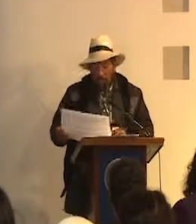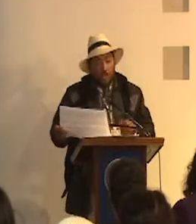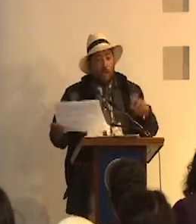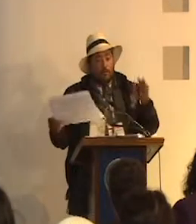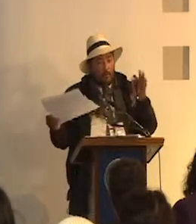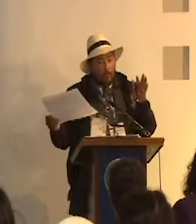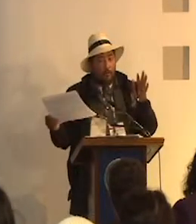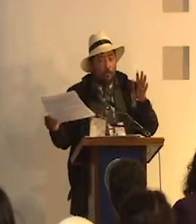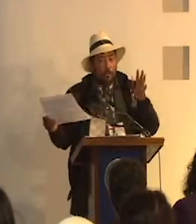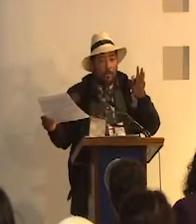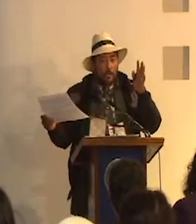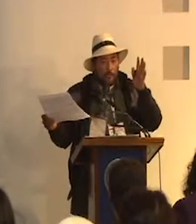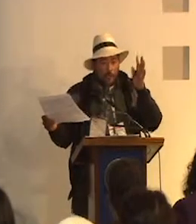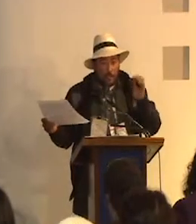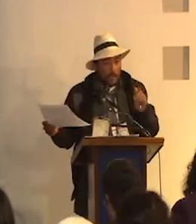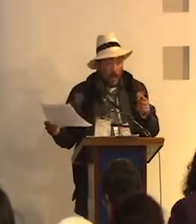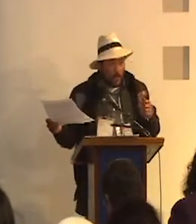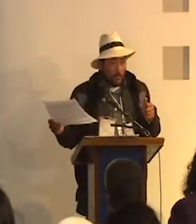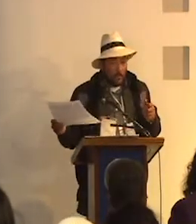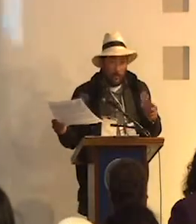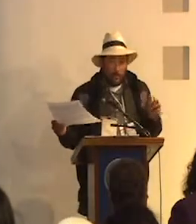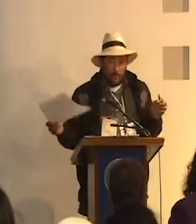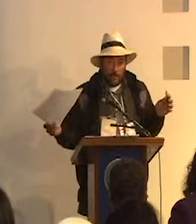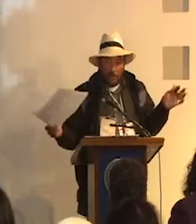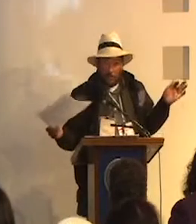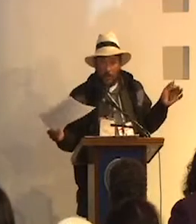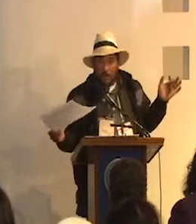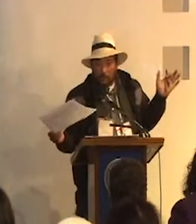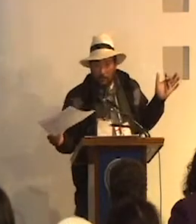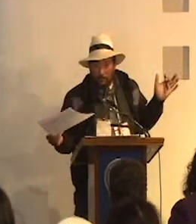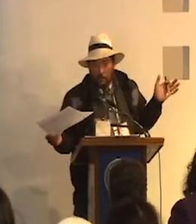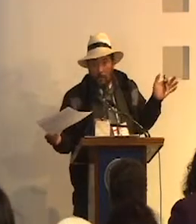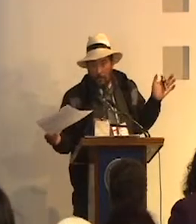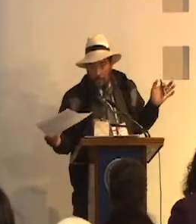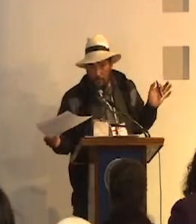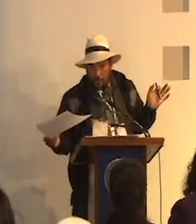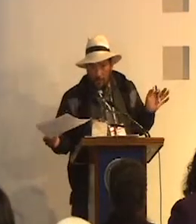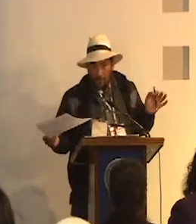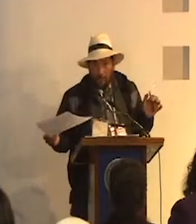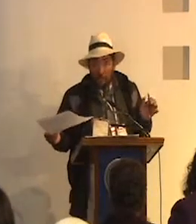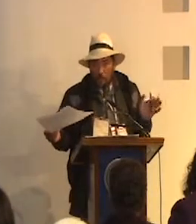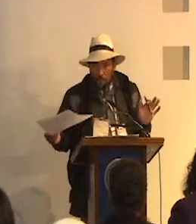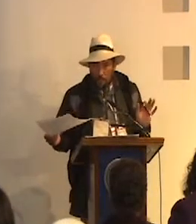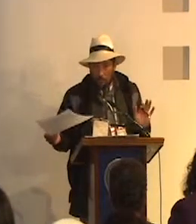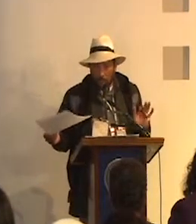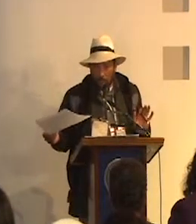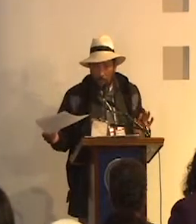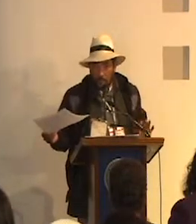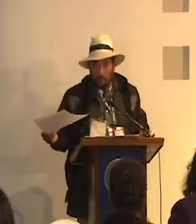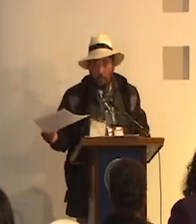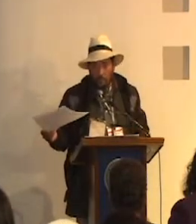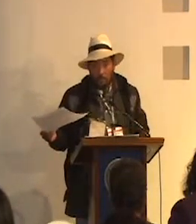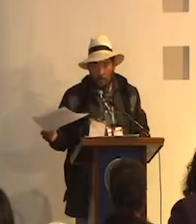era lo que les quería decir. En la oficina de nosotros que ahí encuentran al llanero, pregunte por el llanero en el cuarto piso del edificio Restrepo,